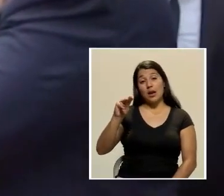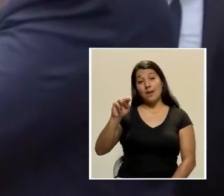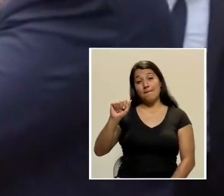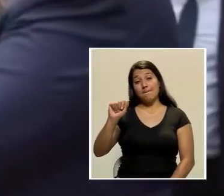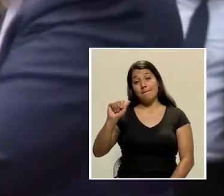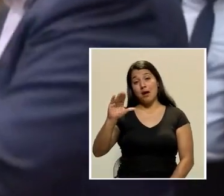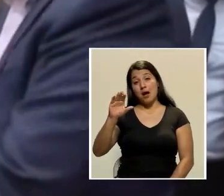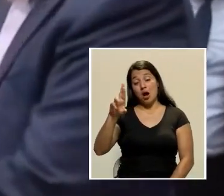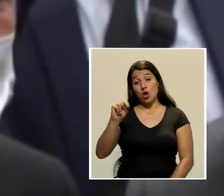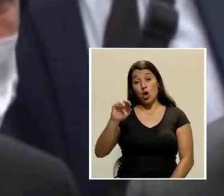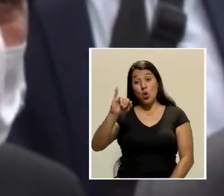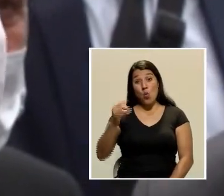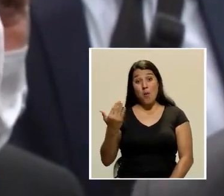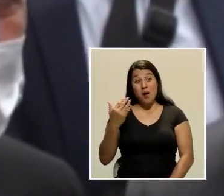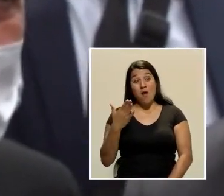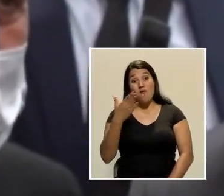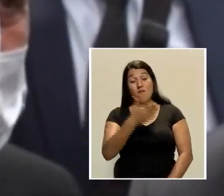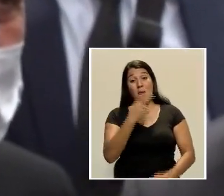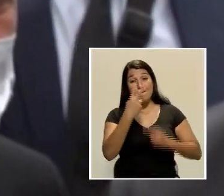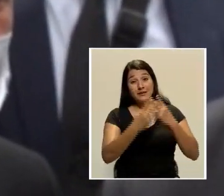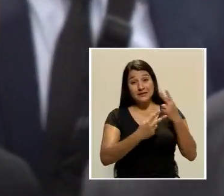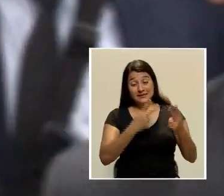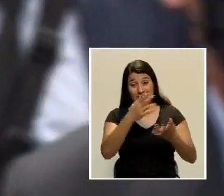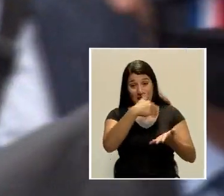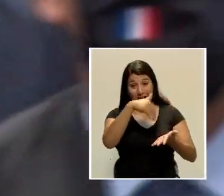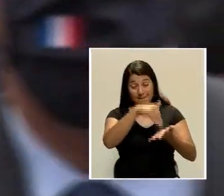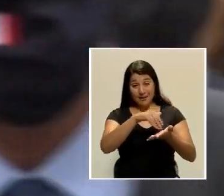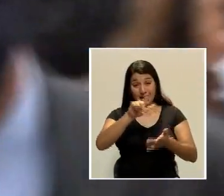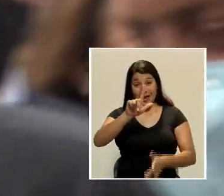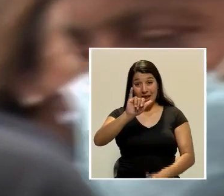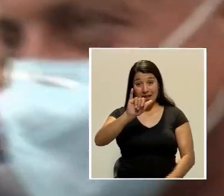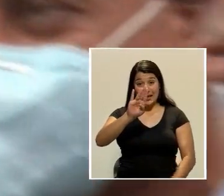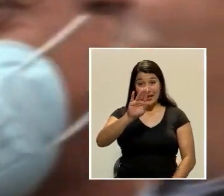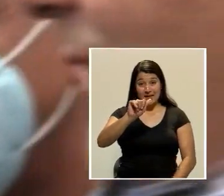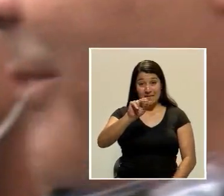reformas indispensables para evitar el hundimiento de ese país.